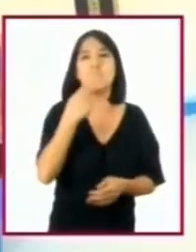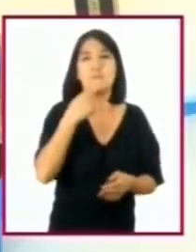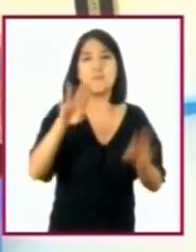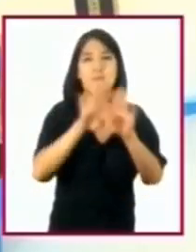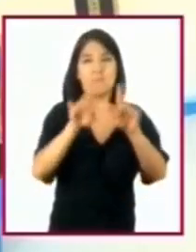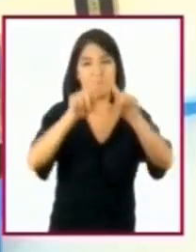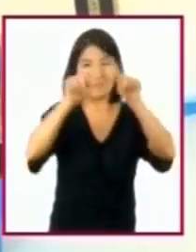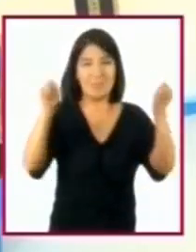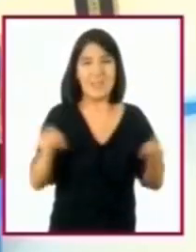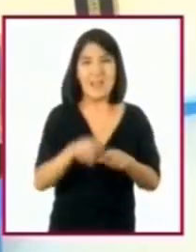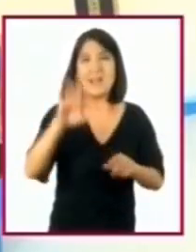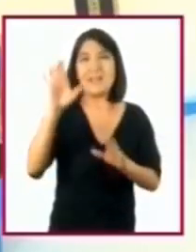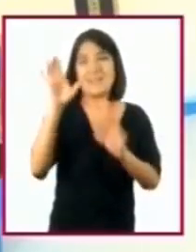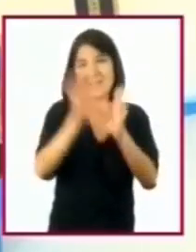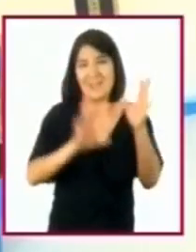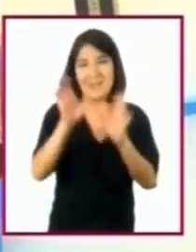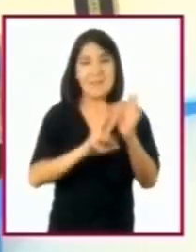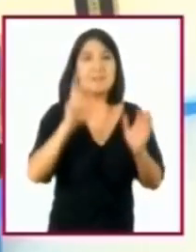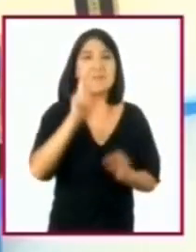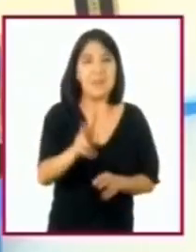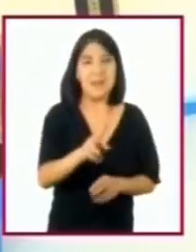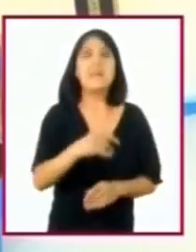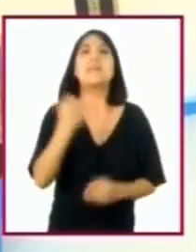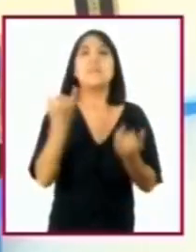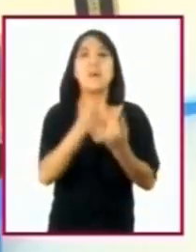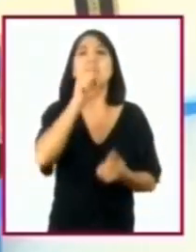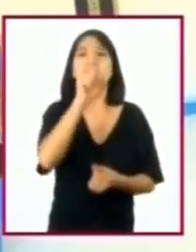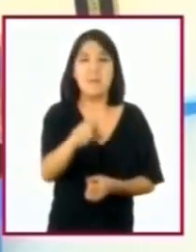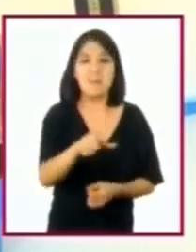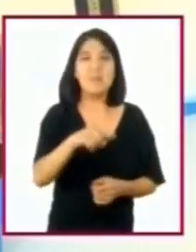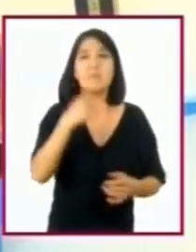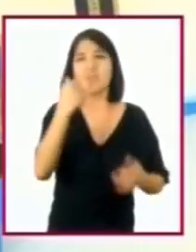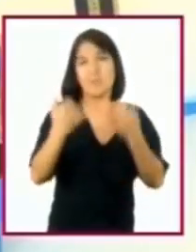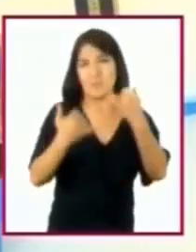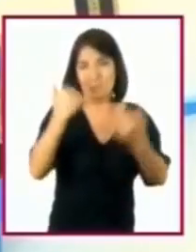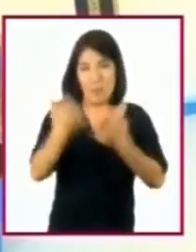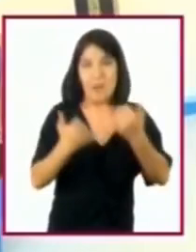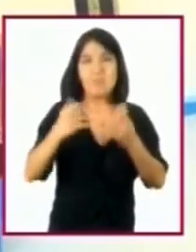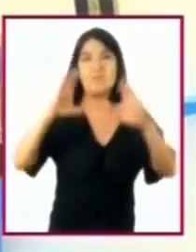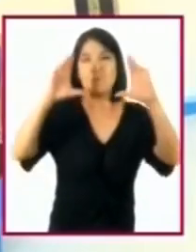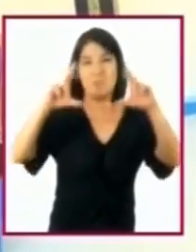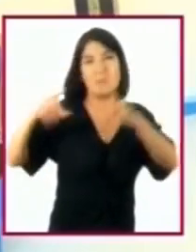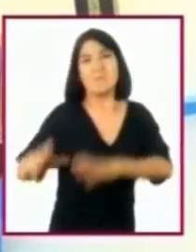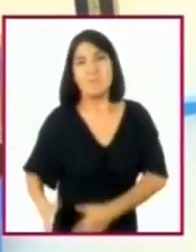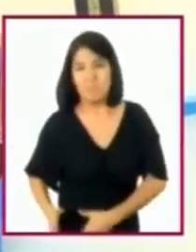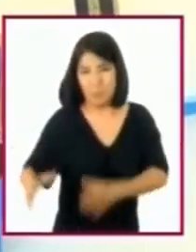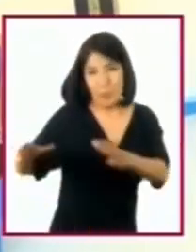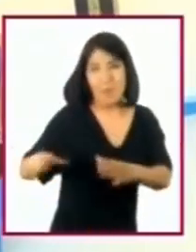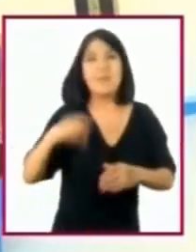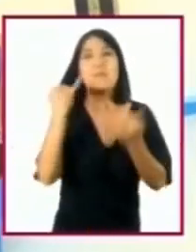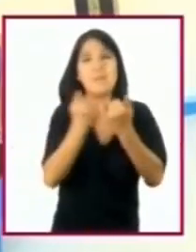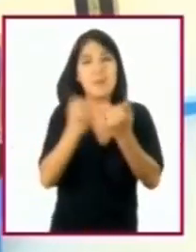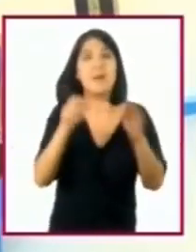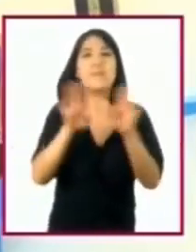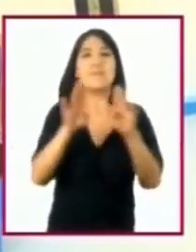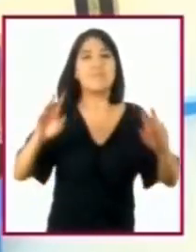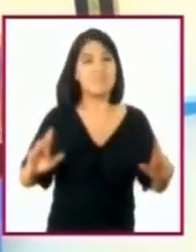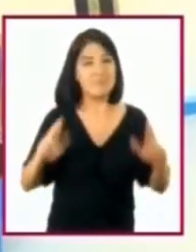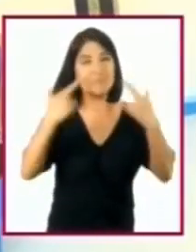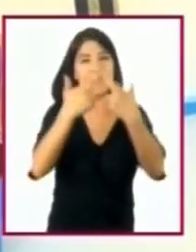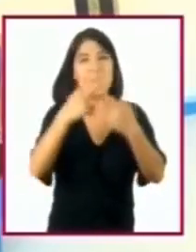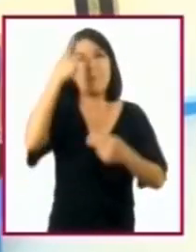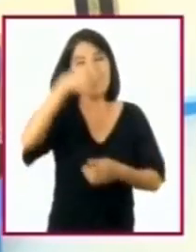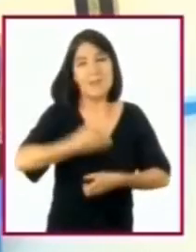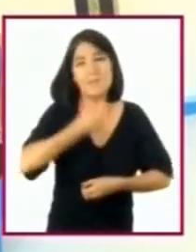y la escultura. Pero además están el juego de pelota, la planeación de centros ceremoniales y